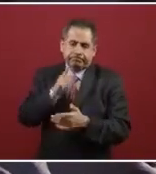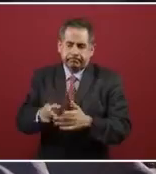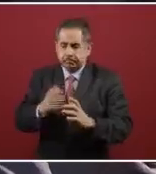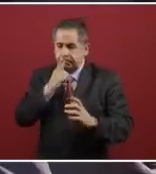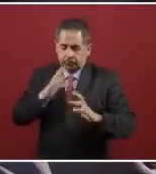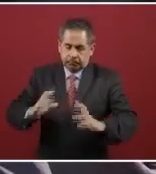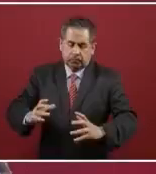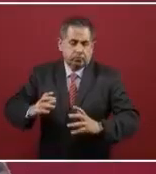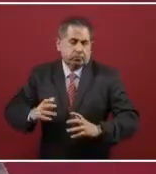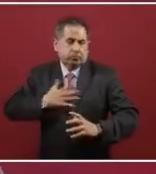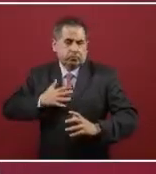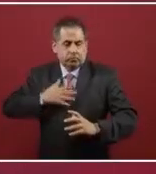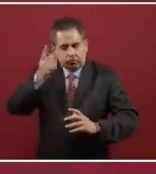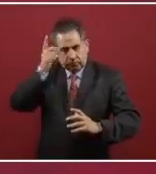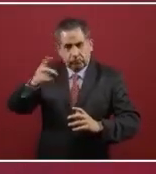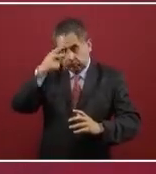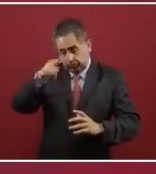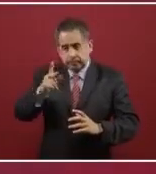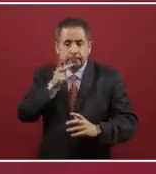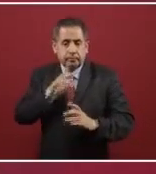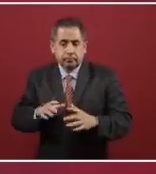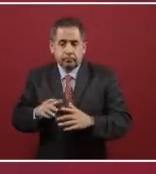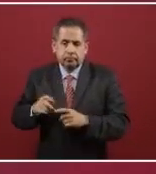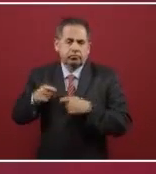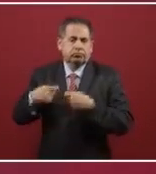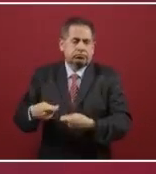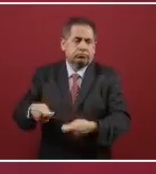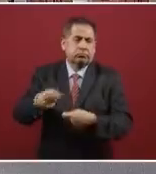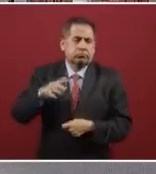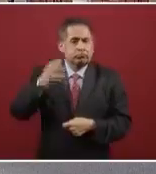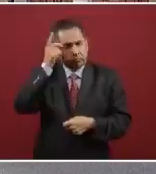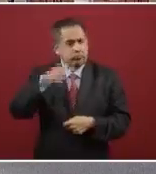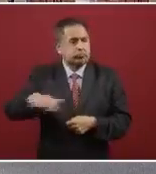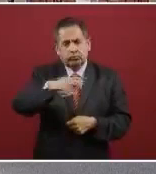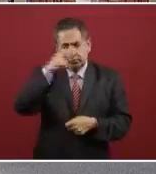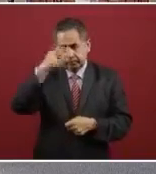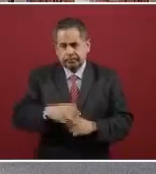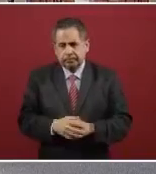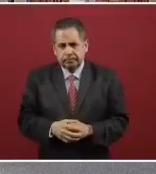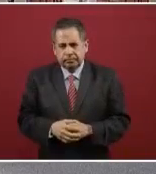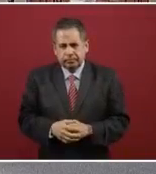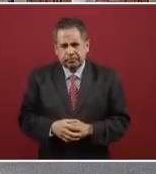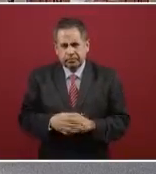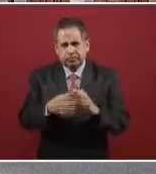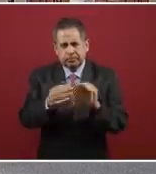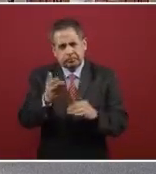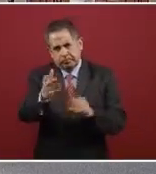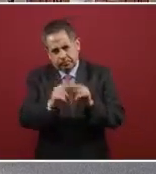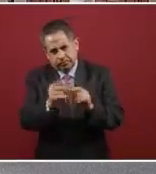el patrimonio de Pemex, que es el patrimonio de los mexicanos. Sí, y una precisión, señor